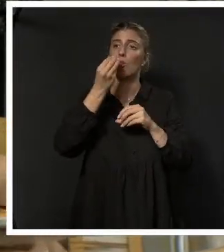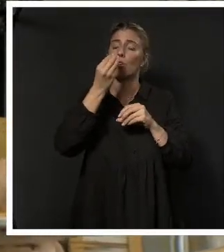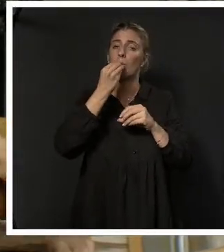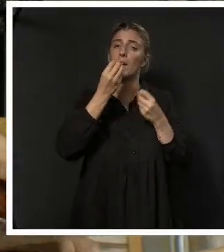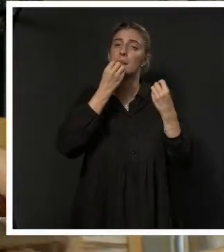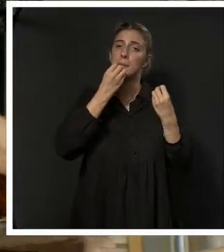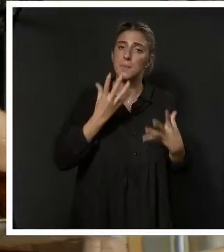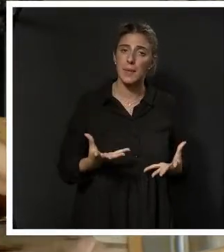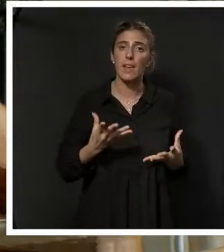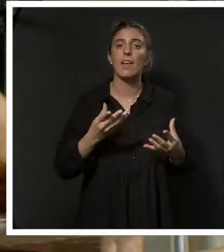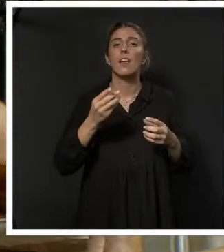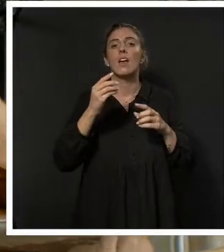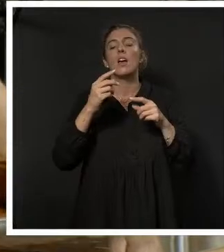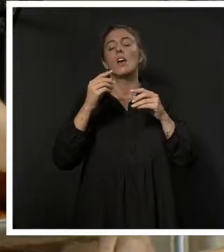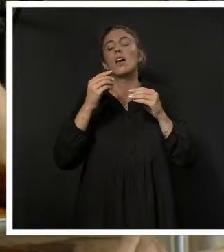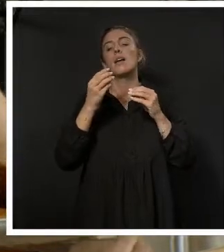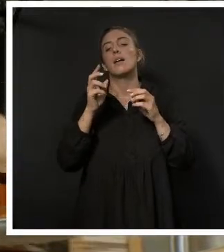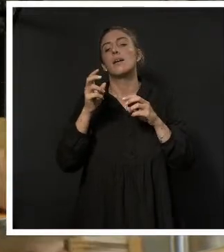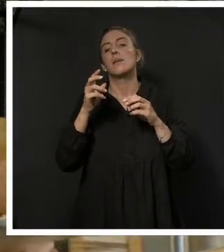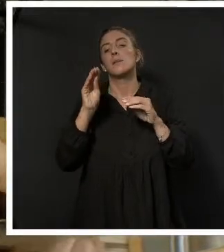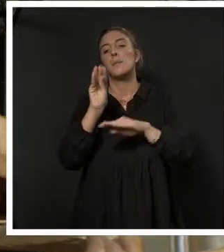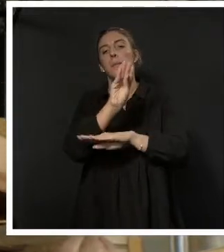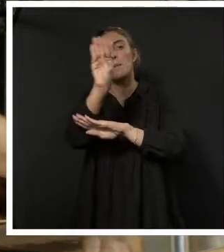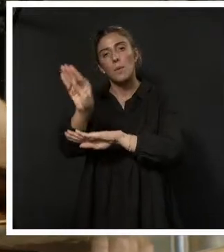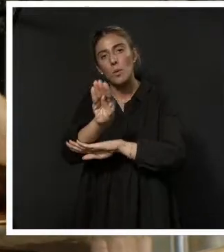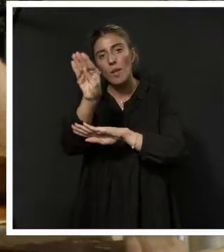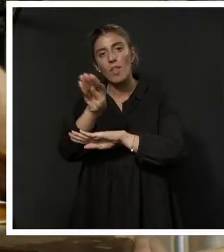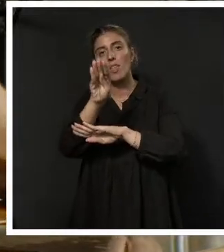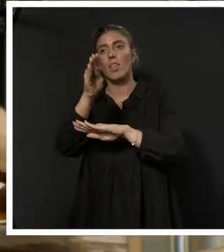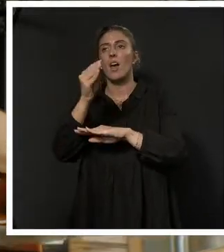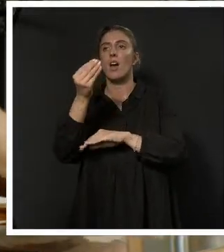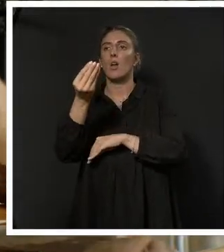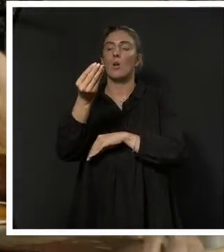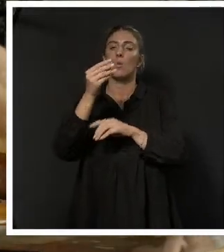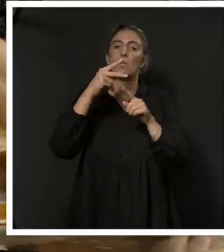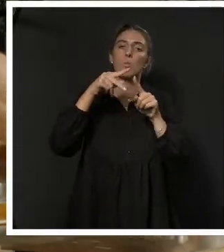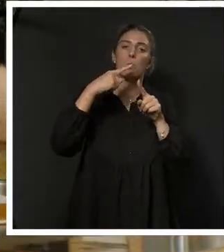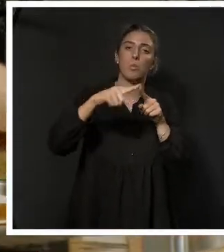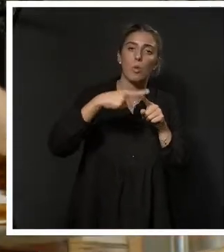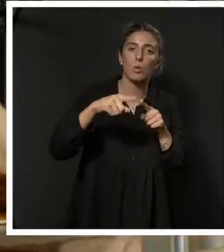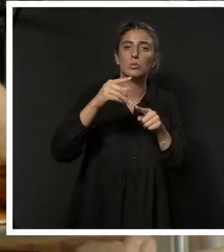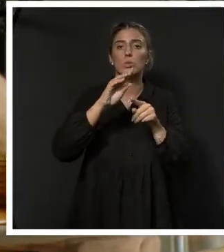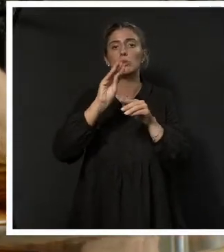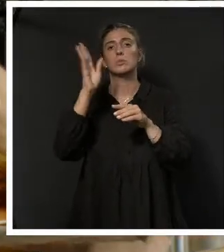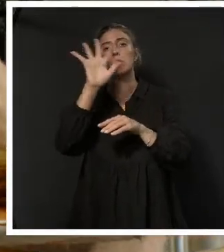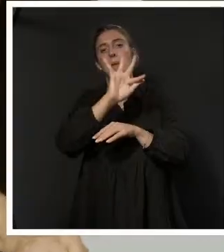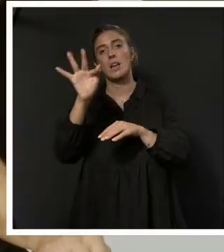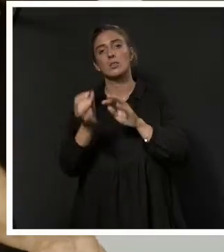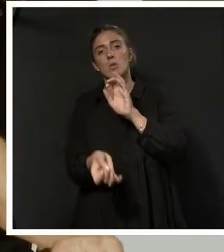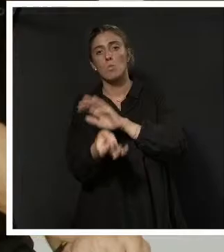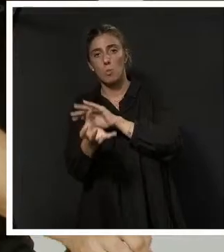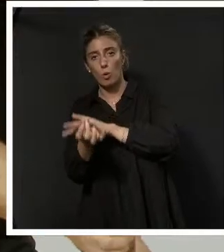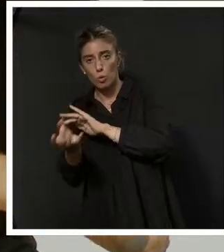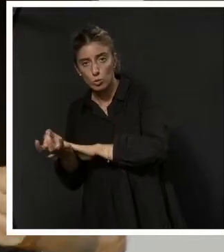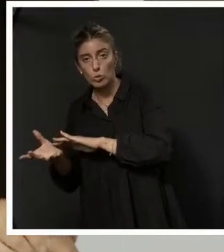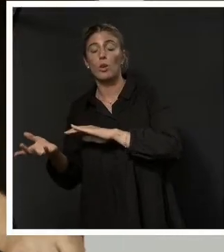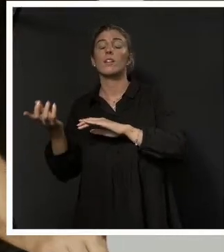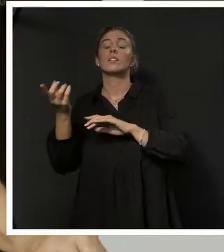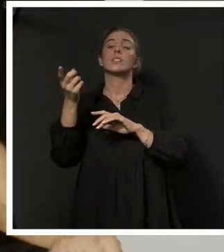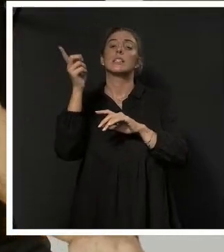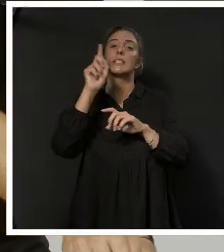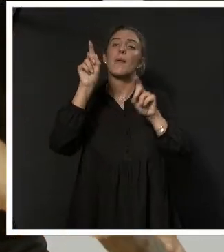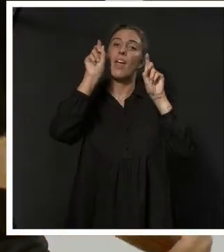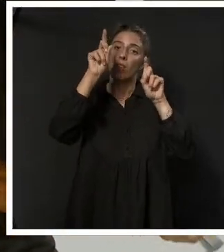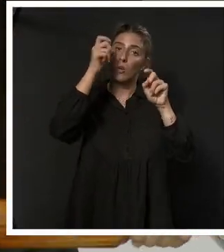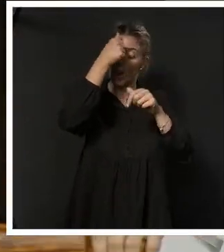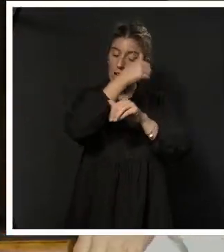en valoraros productos y los productores en pagarles dignamente en saber poder elegir pero con consciencia no Y para eso hay